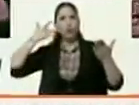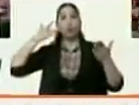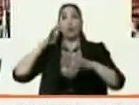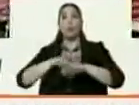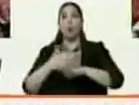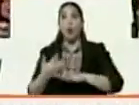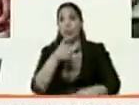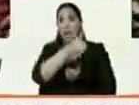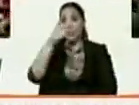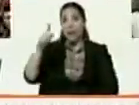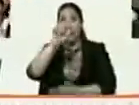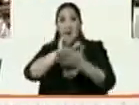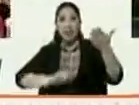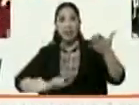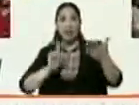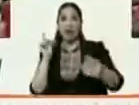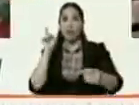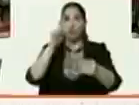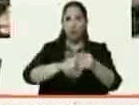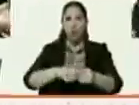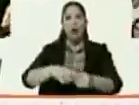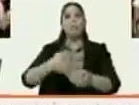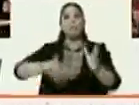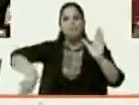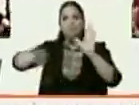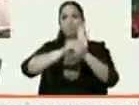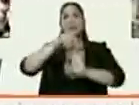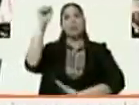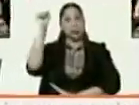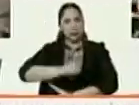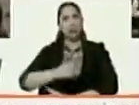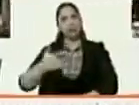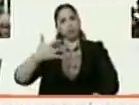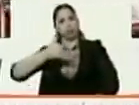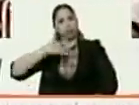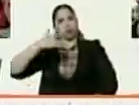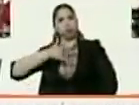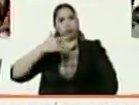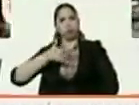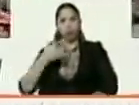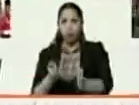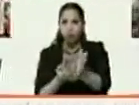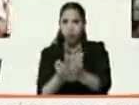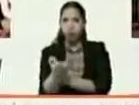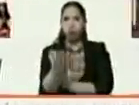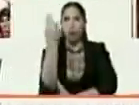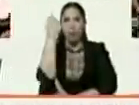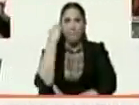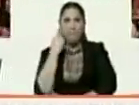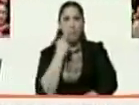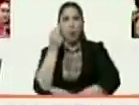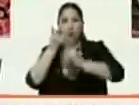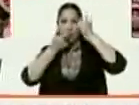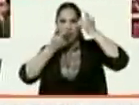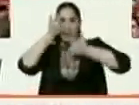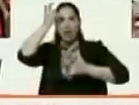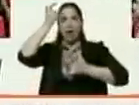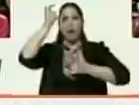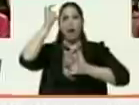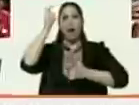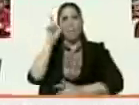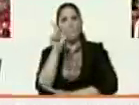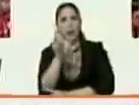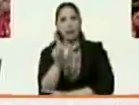cada lista que me meten reafirma que sigo siendo leal a Bolívar, a Chávez, al